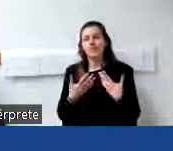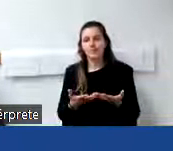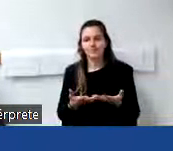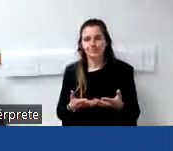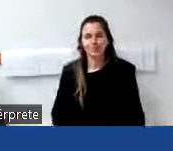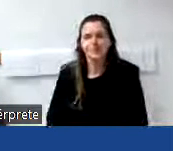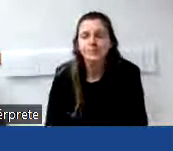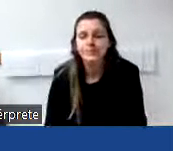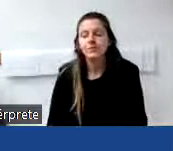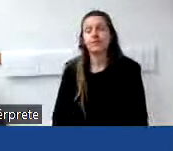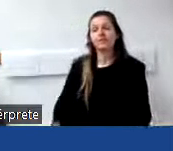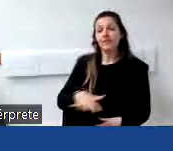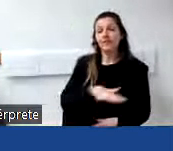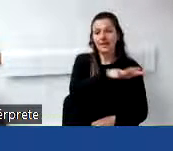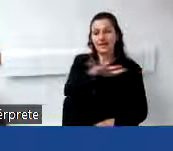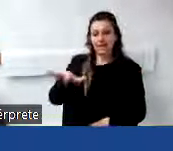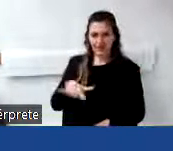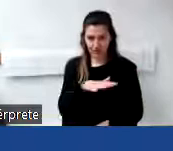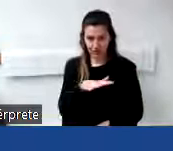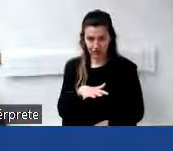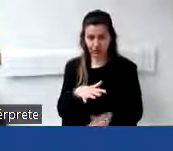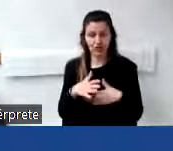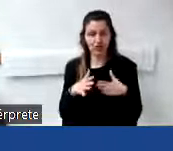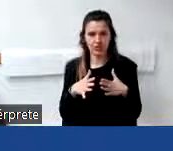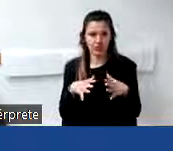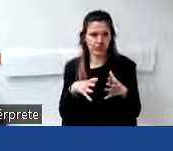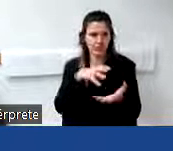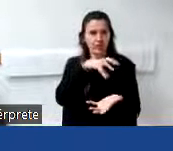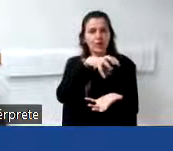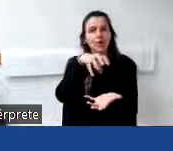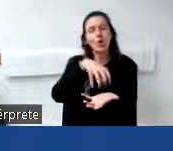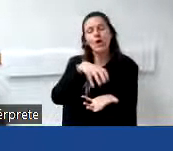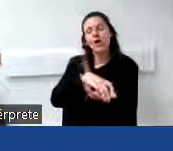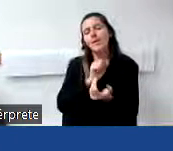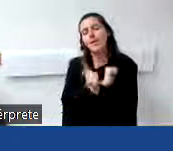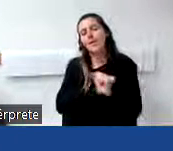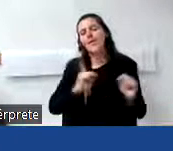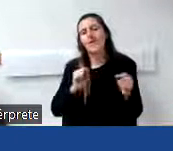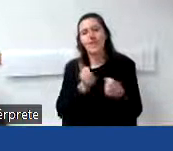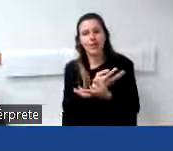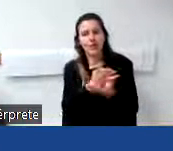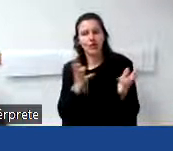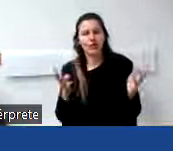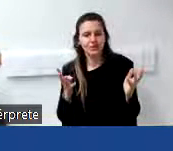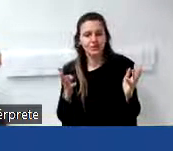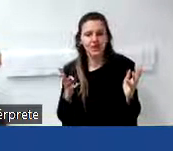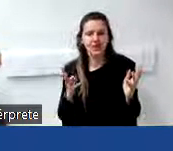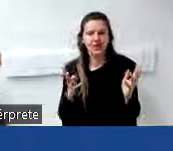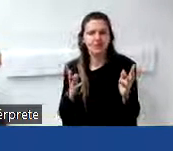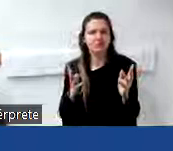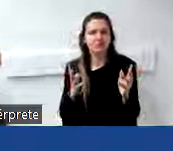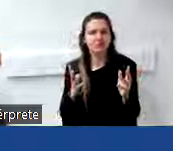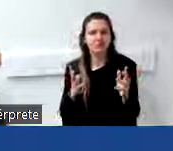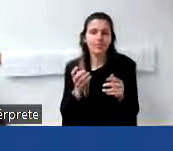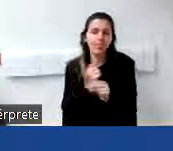Bien, el entorno edificado y los espacios pueden contar con medios de orientación, de información y de señalización adecuada, que pueden ser